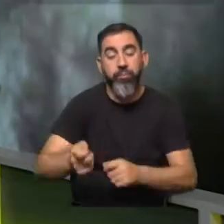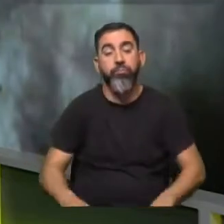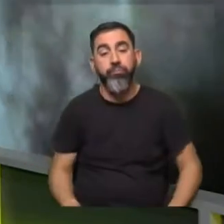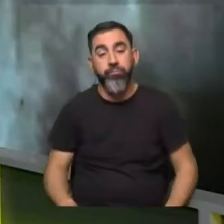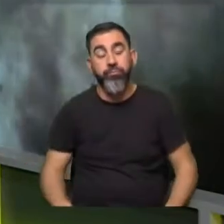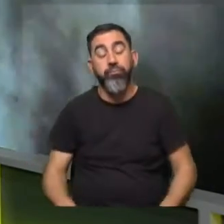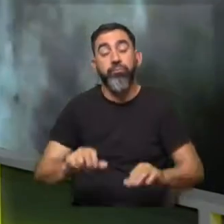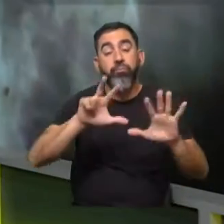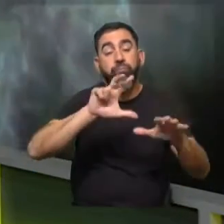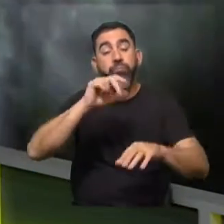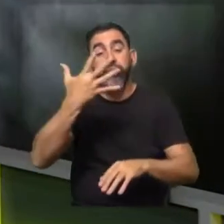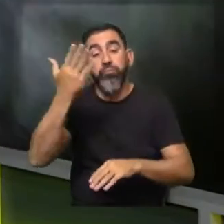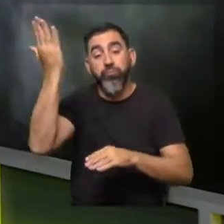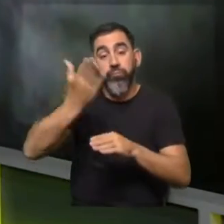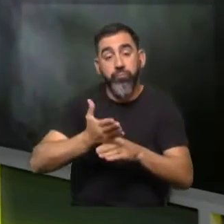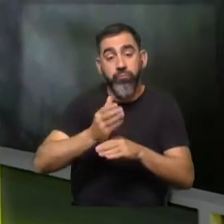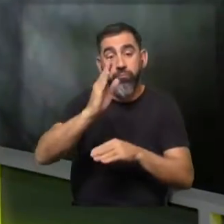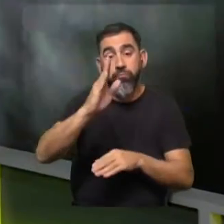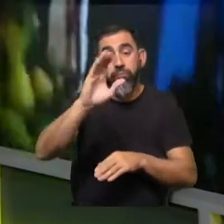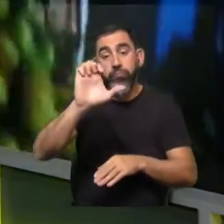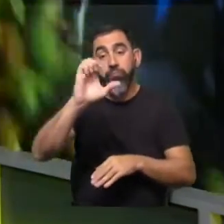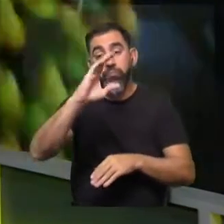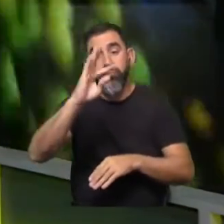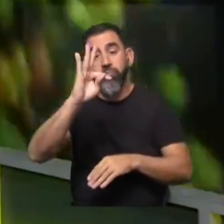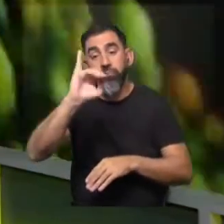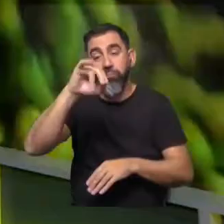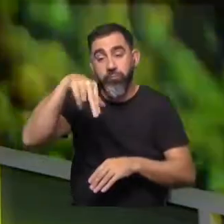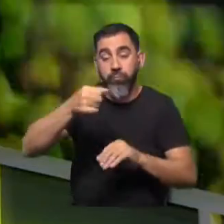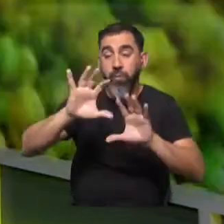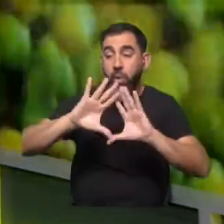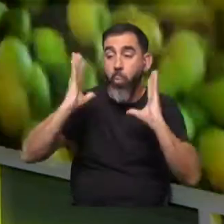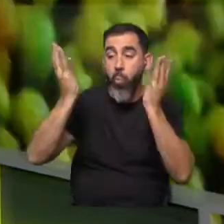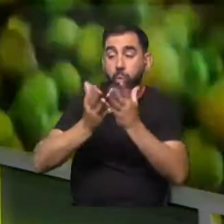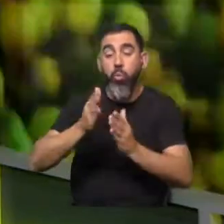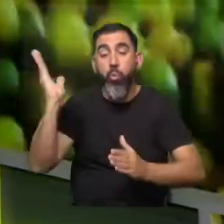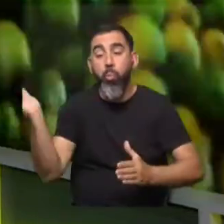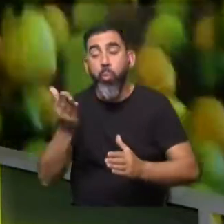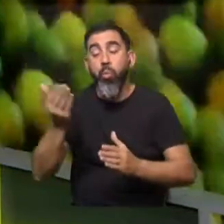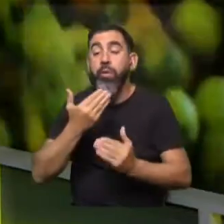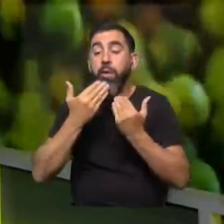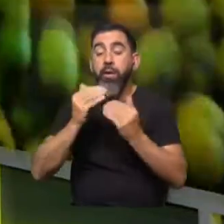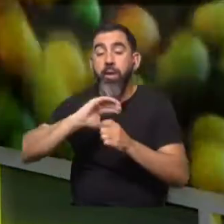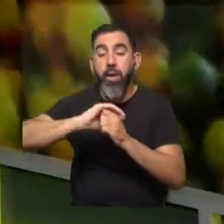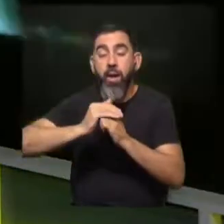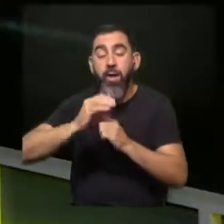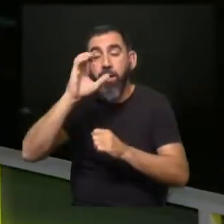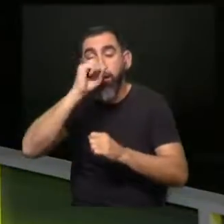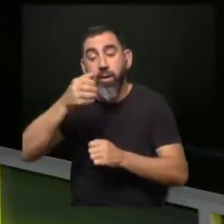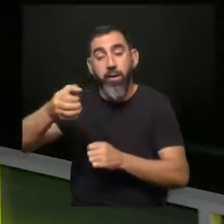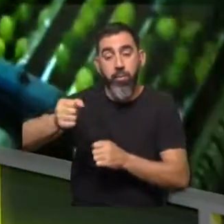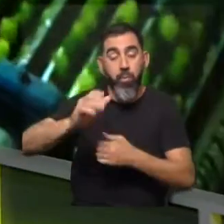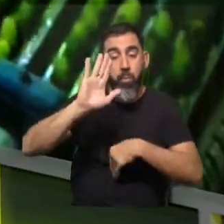El 85% de la pectina que se usa en todo el planeta se produce a partir de las cáscaras de cítricos, sobre